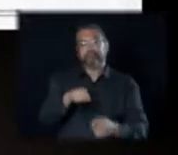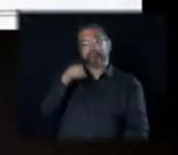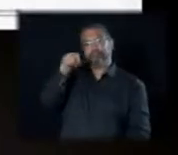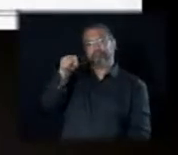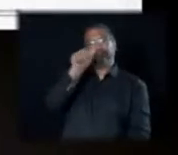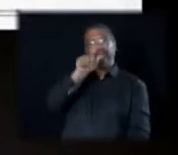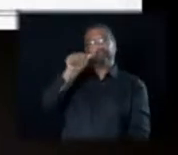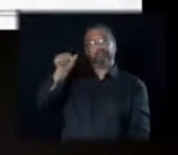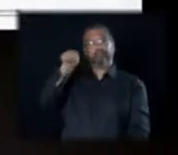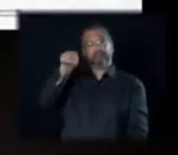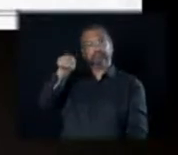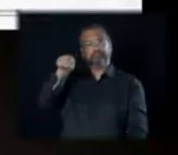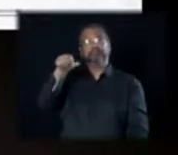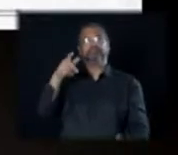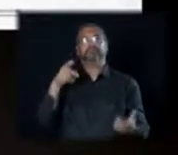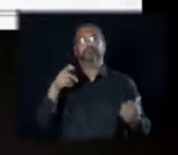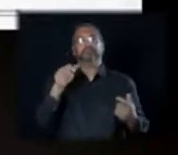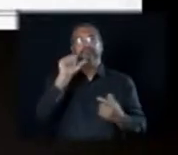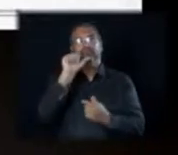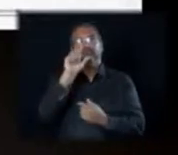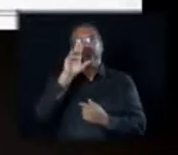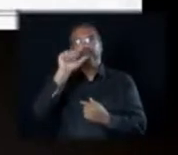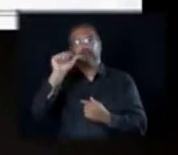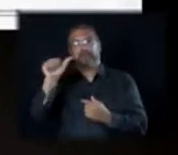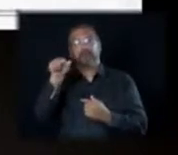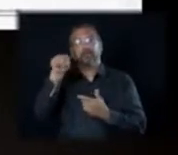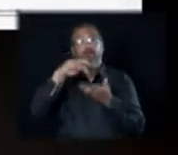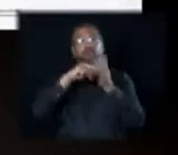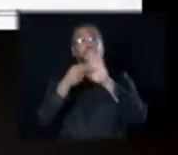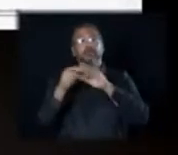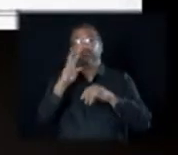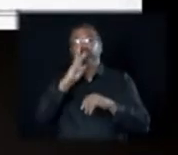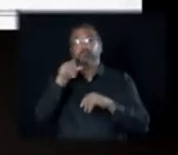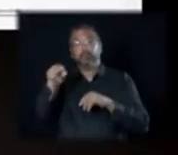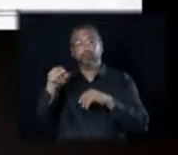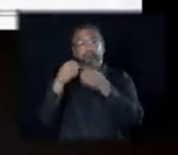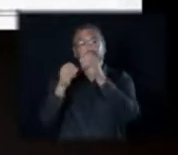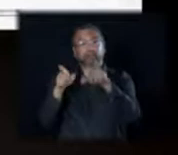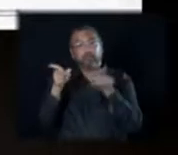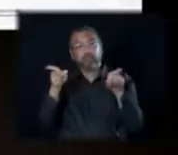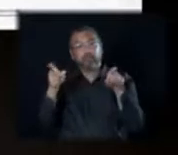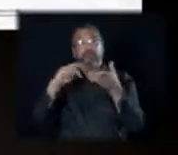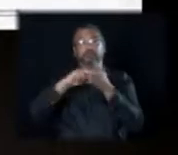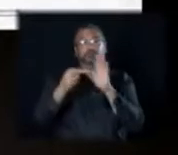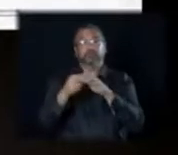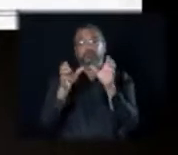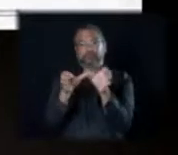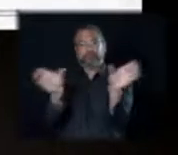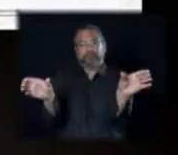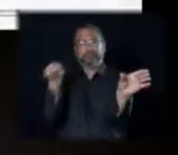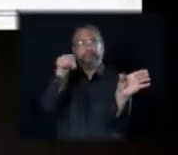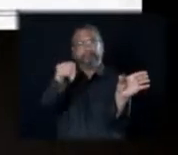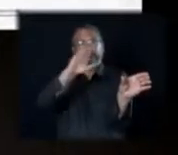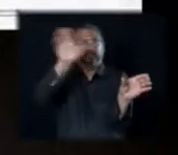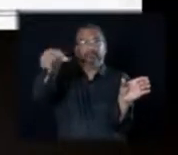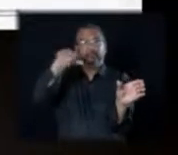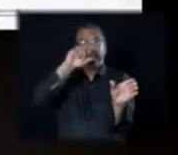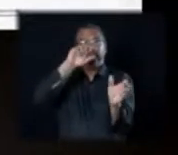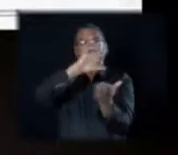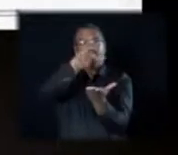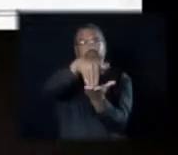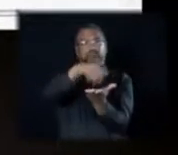Estos son de los, también los datos del acueducto. Como por corporación pública, separada del gobierno